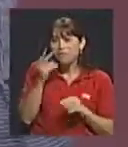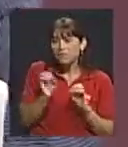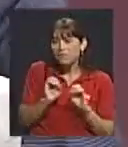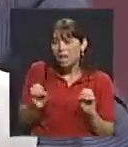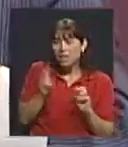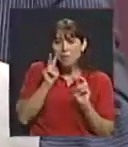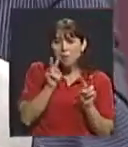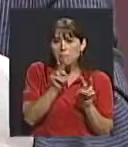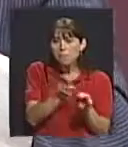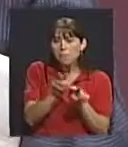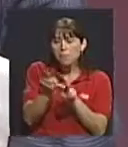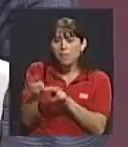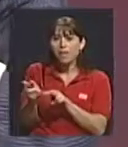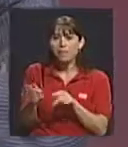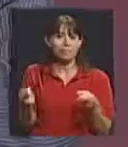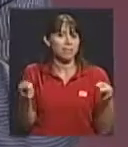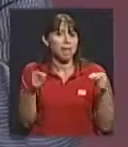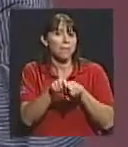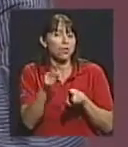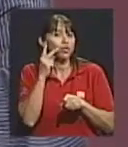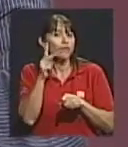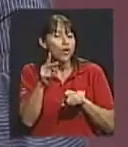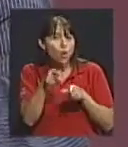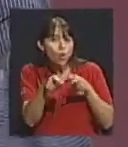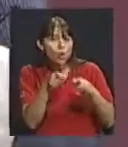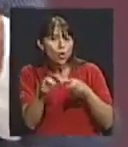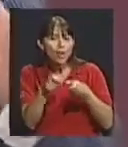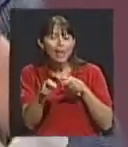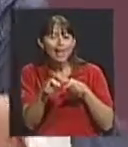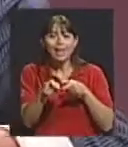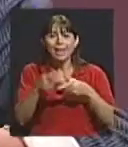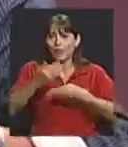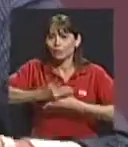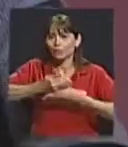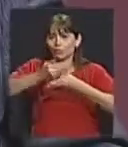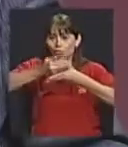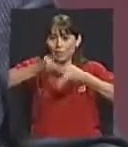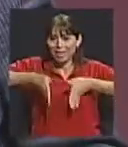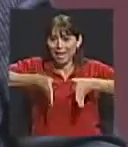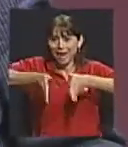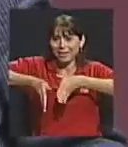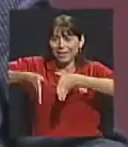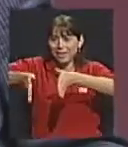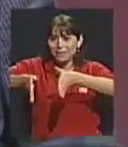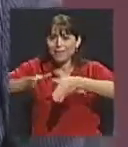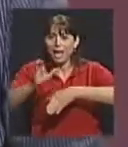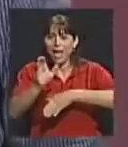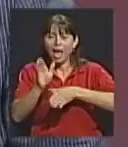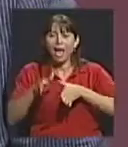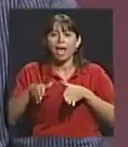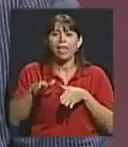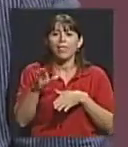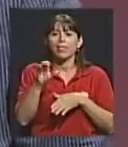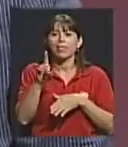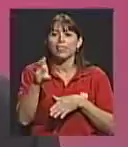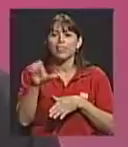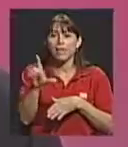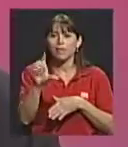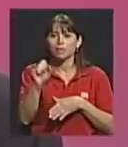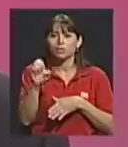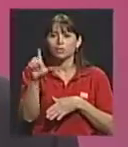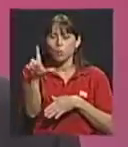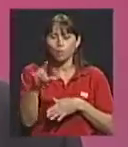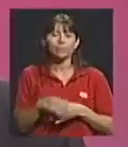tampoco se vio en autopistas del sol eh ese ese esa labor fiscalizadora es un brazo muy fuerte que tiene que trabajar con